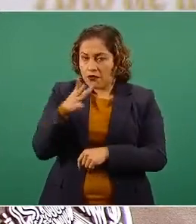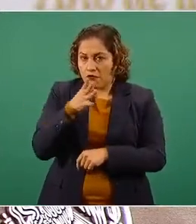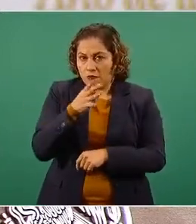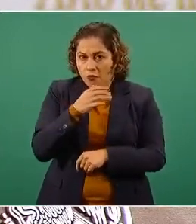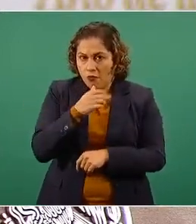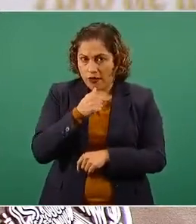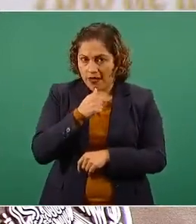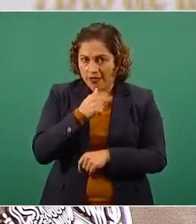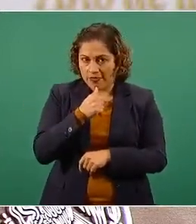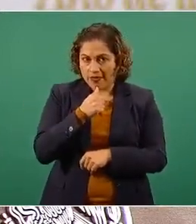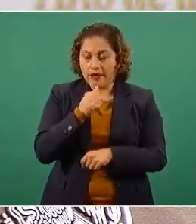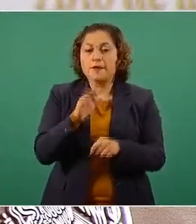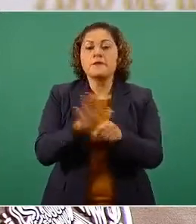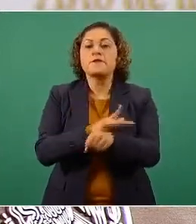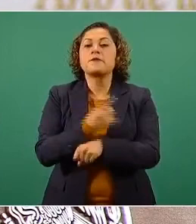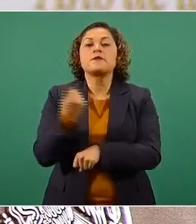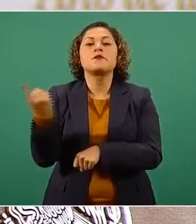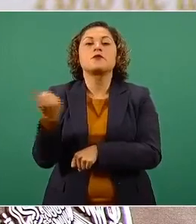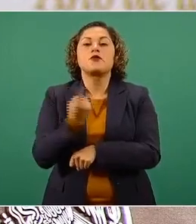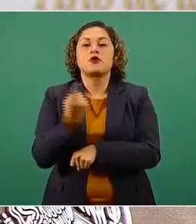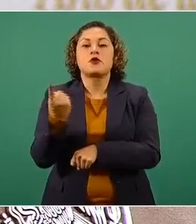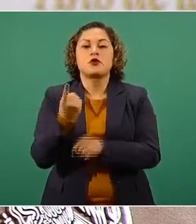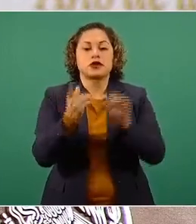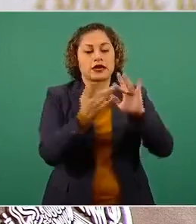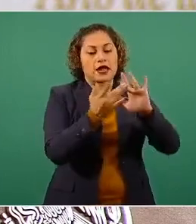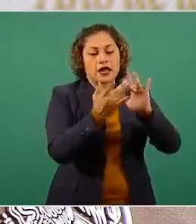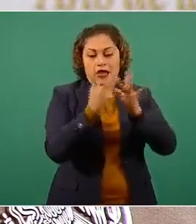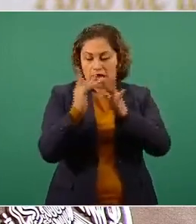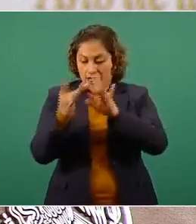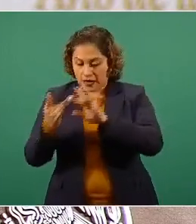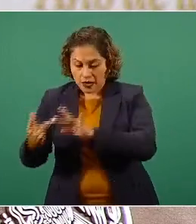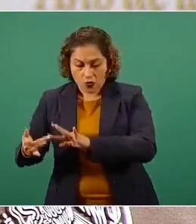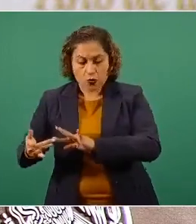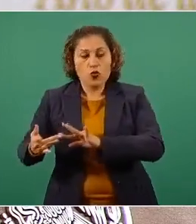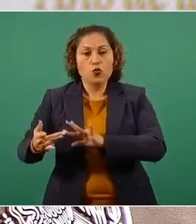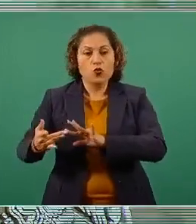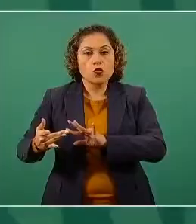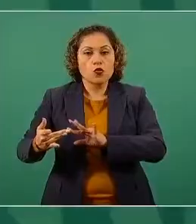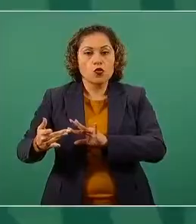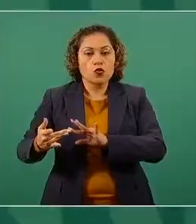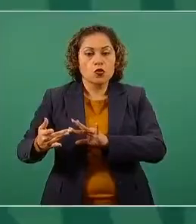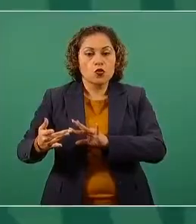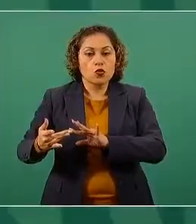porque el sistema, la red de distribución estuviese